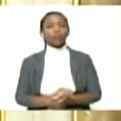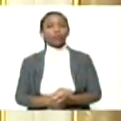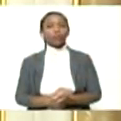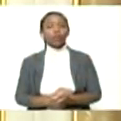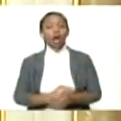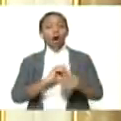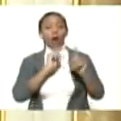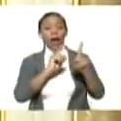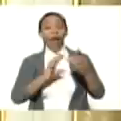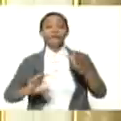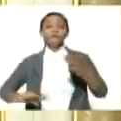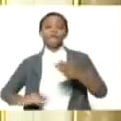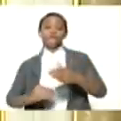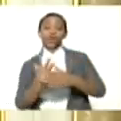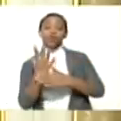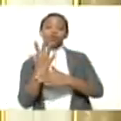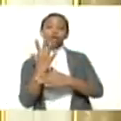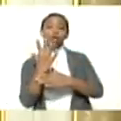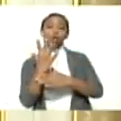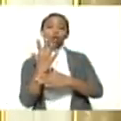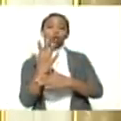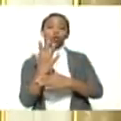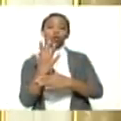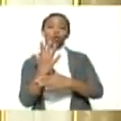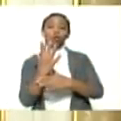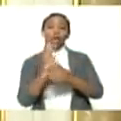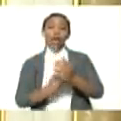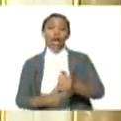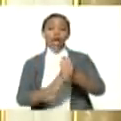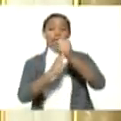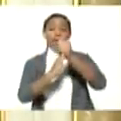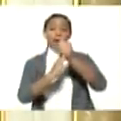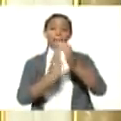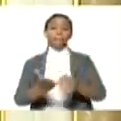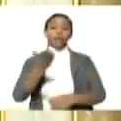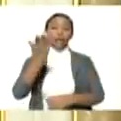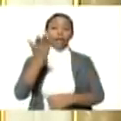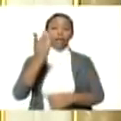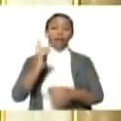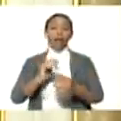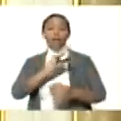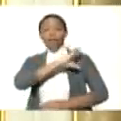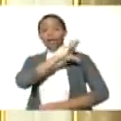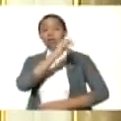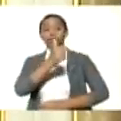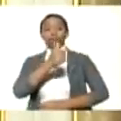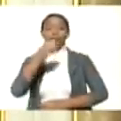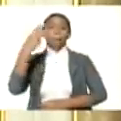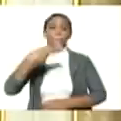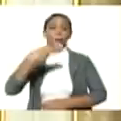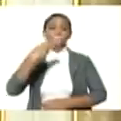Aunque él fue fundador y dirigente importante de la Dirección Nacional del PPT,